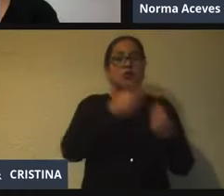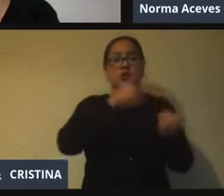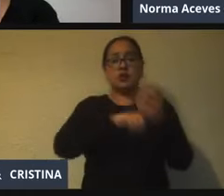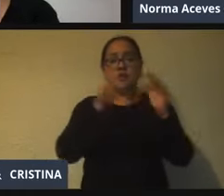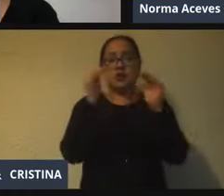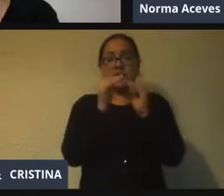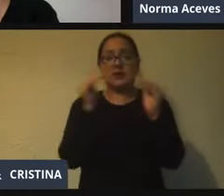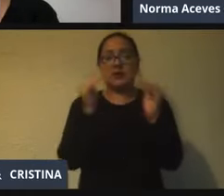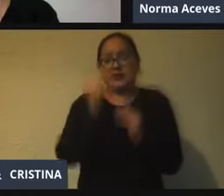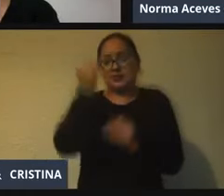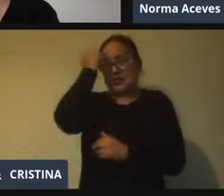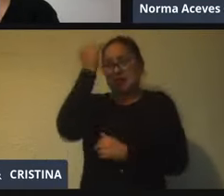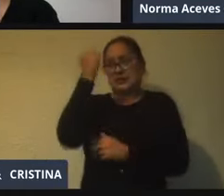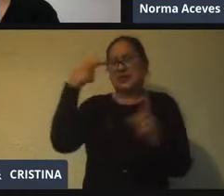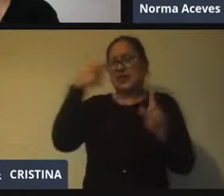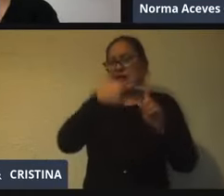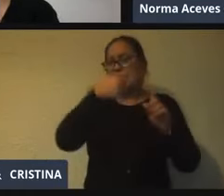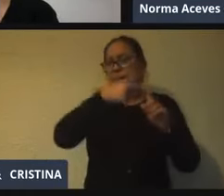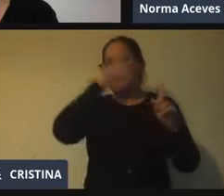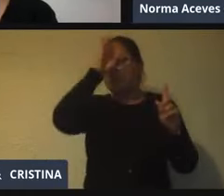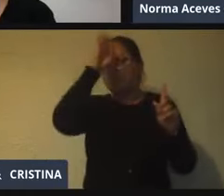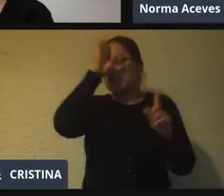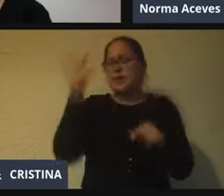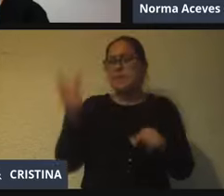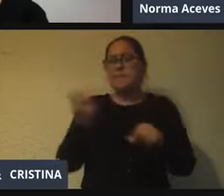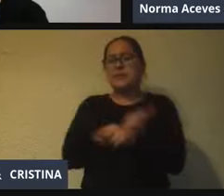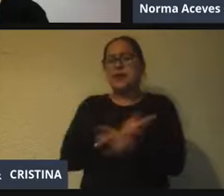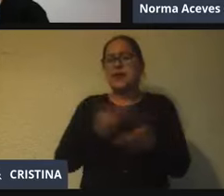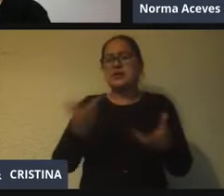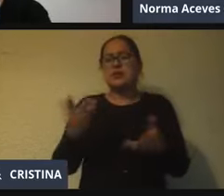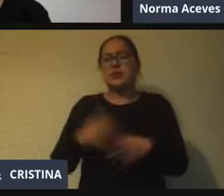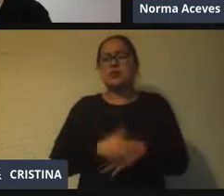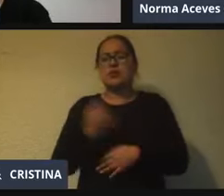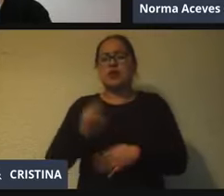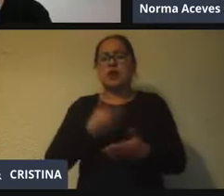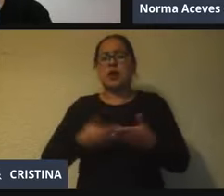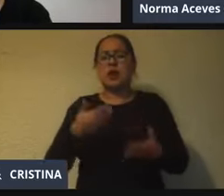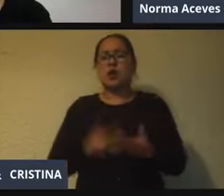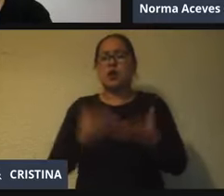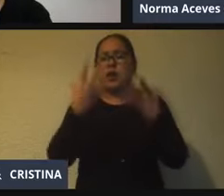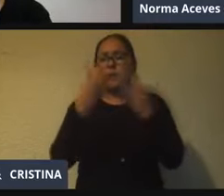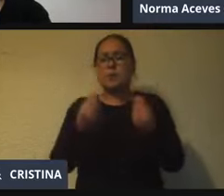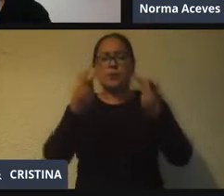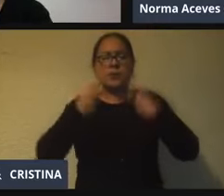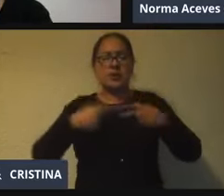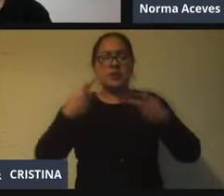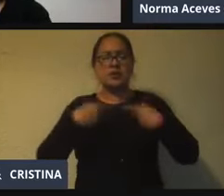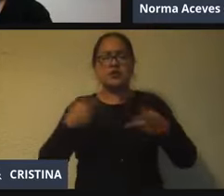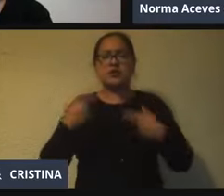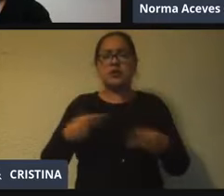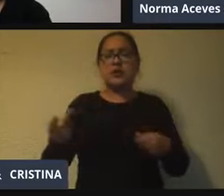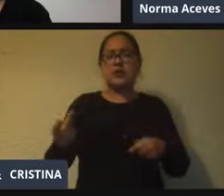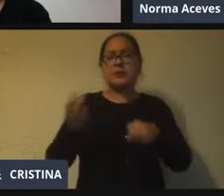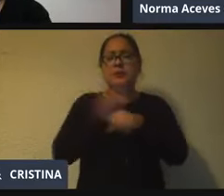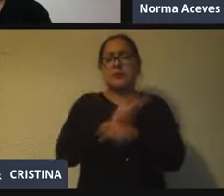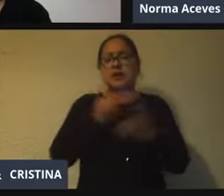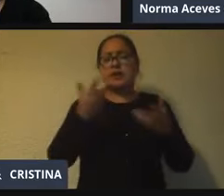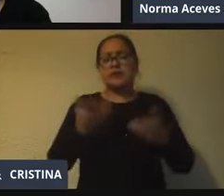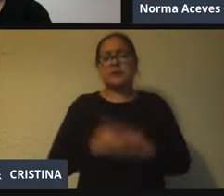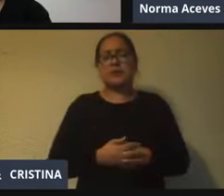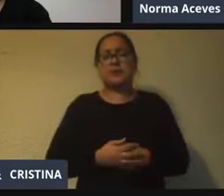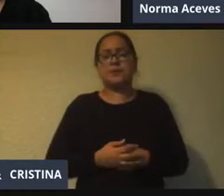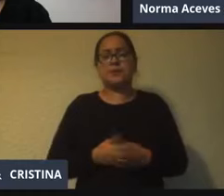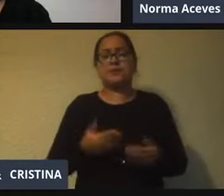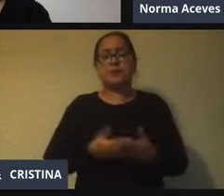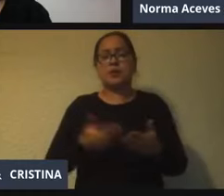diga, pues, ¿qué está pasando, no? Como porque ahora somos tantos y por qué hay tanto ruido y por qué ahora hay tantos trastes y por qué hay tanta mugre